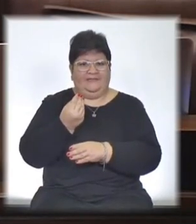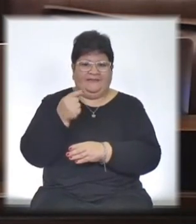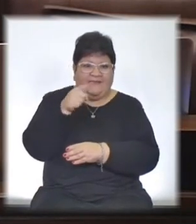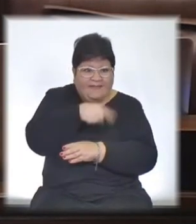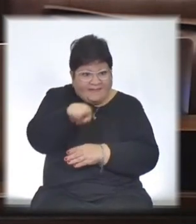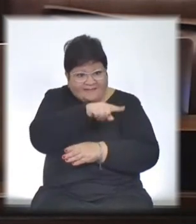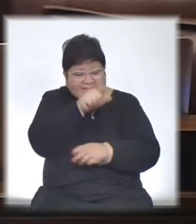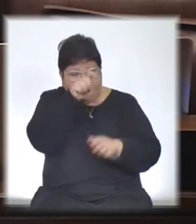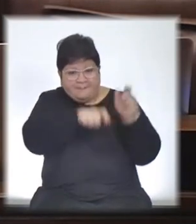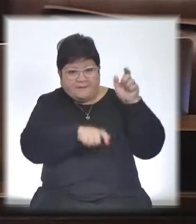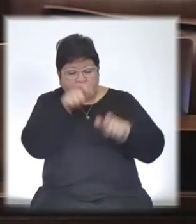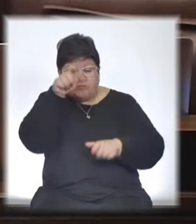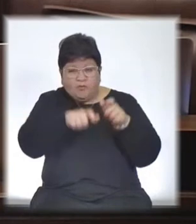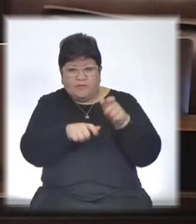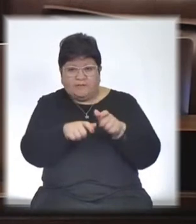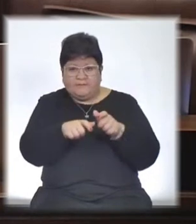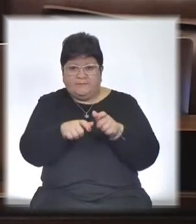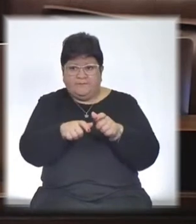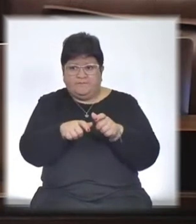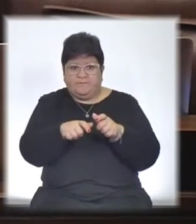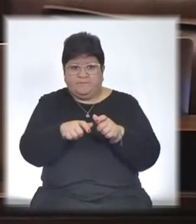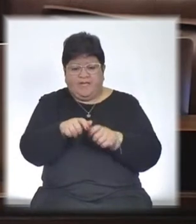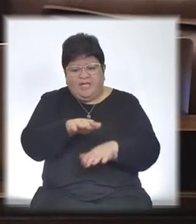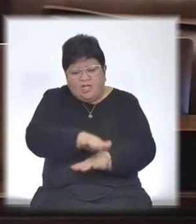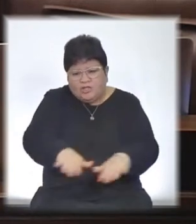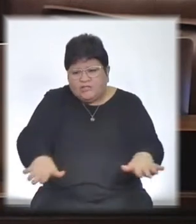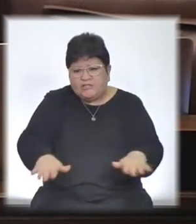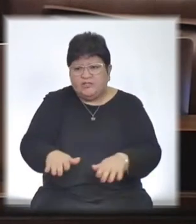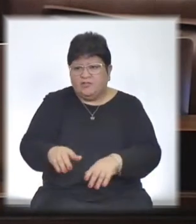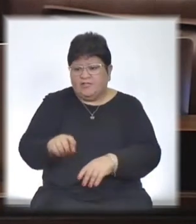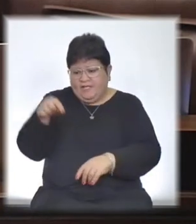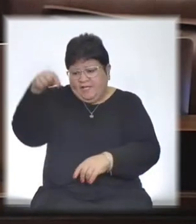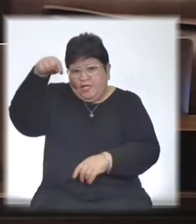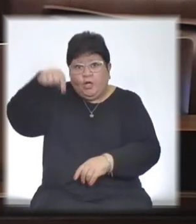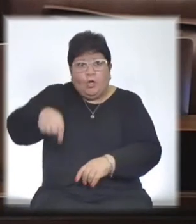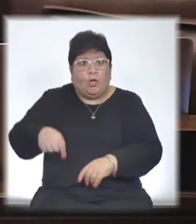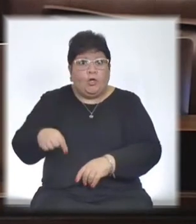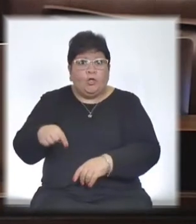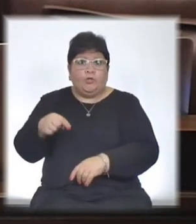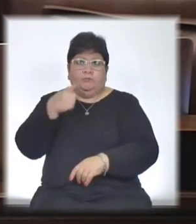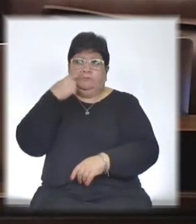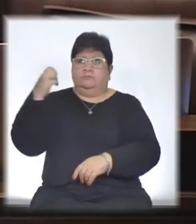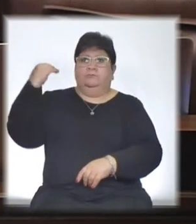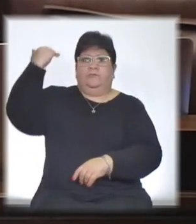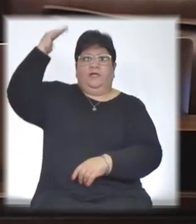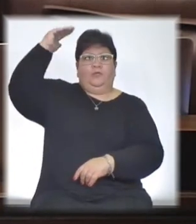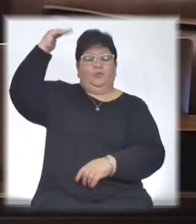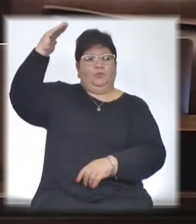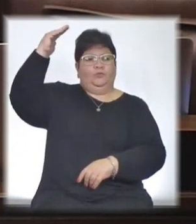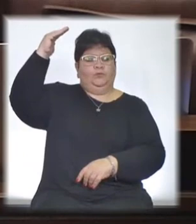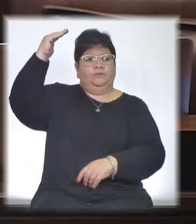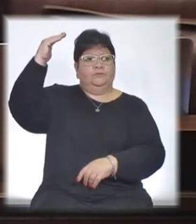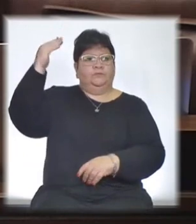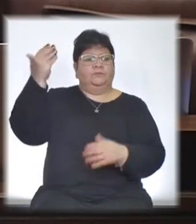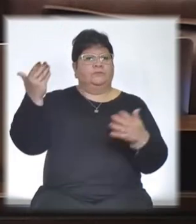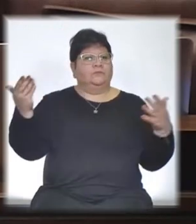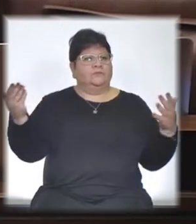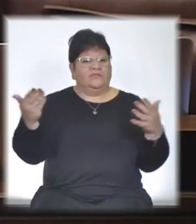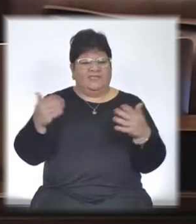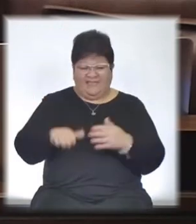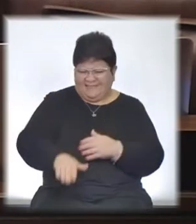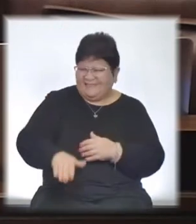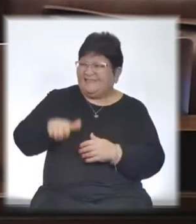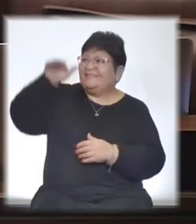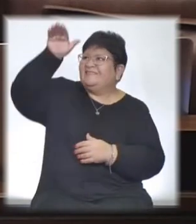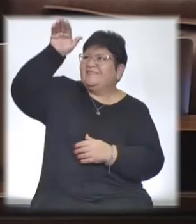represión actuó sobre aquellos niños, que hoy son hombres, constructores de presente y futuro, que crecieron en el entorno